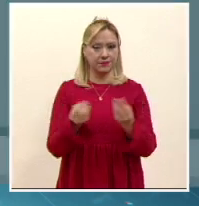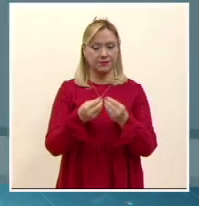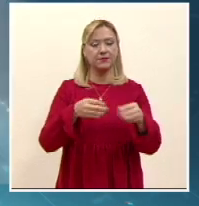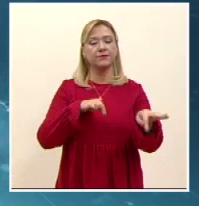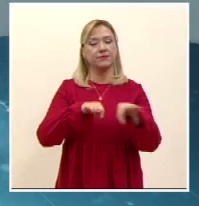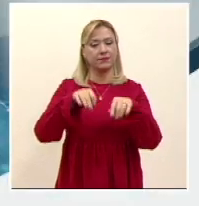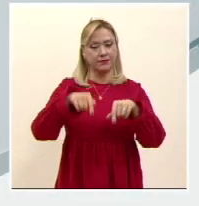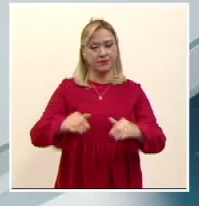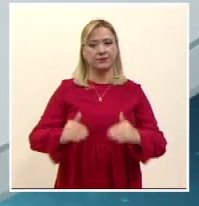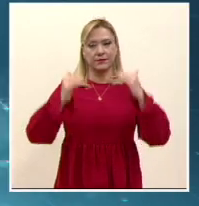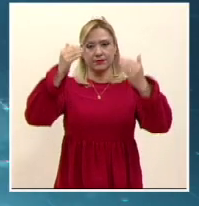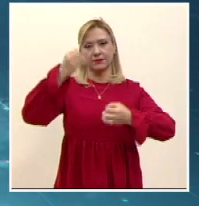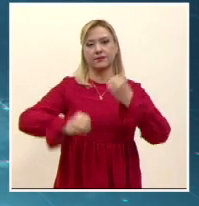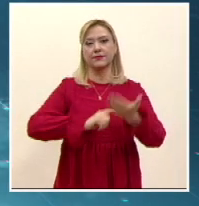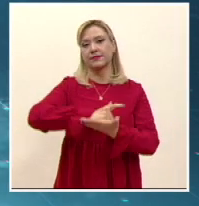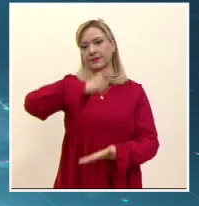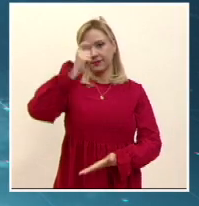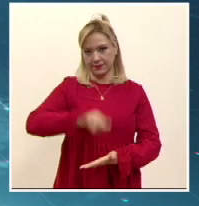Corte.